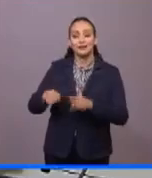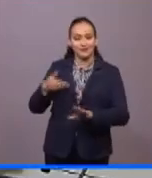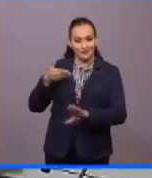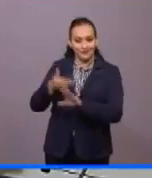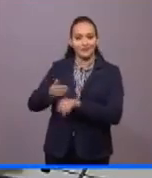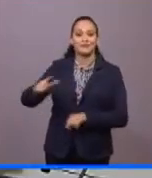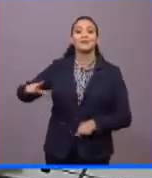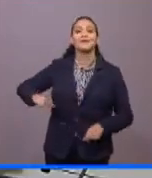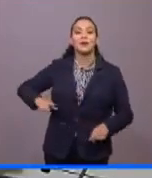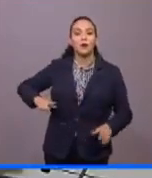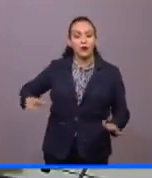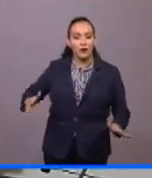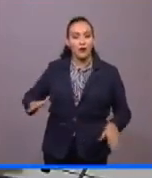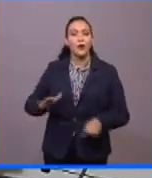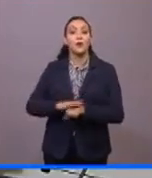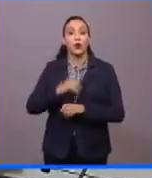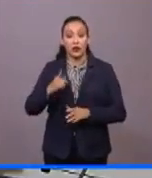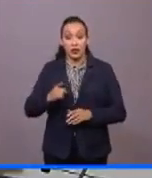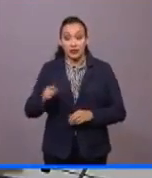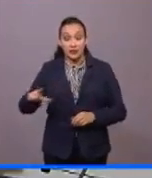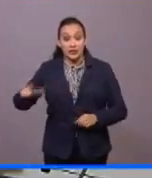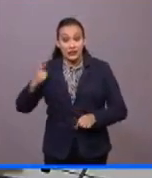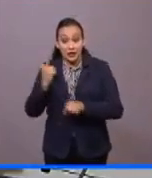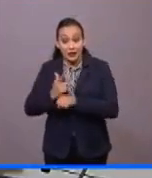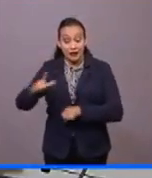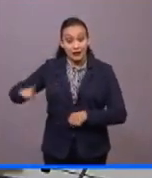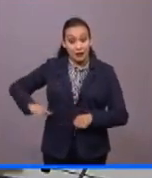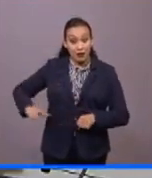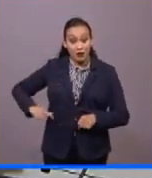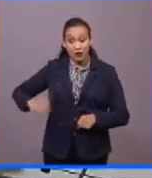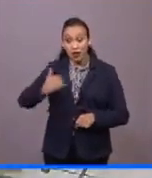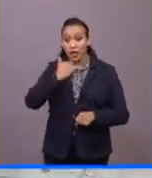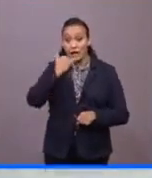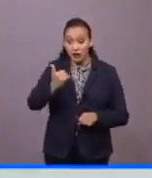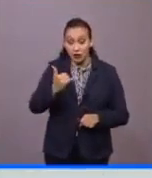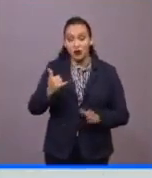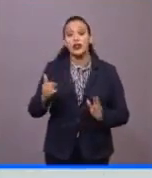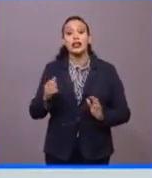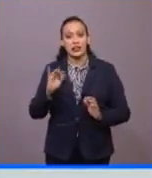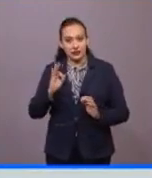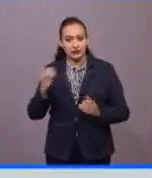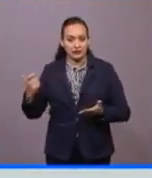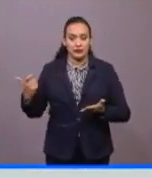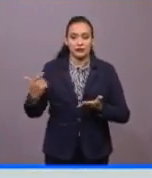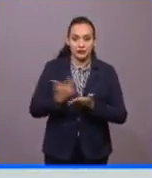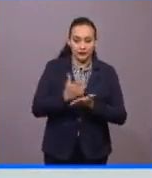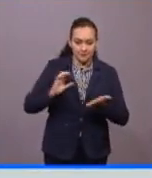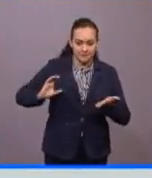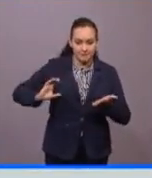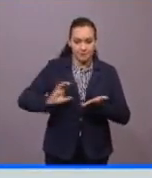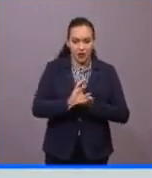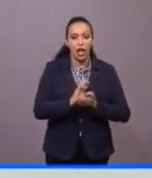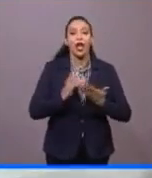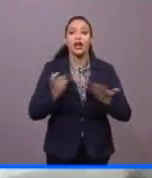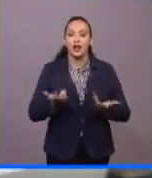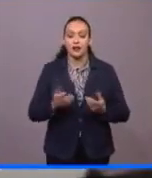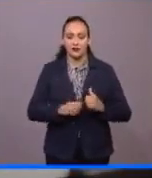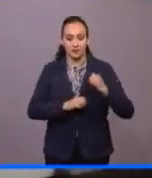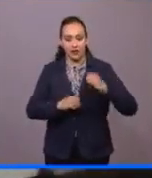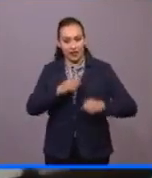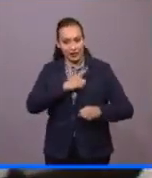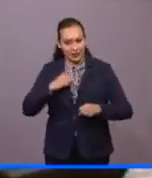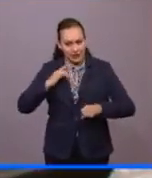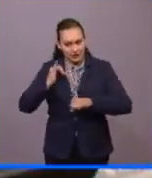Estado, pues si se declara el error y procedente la indemnización, ello permitirá a la Judicatura Federal